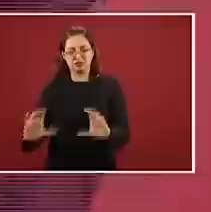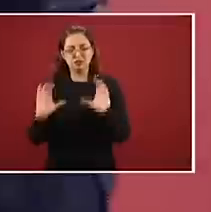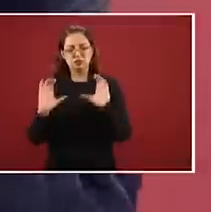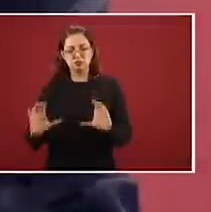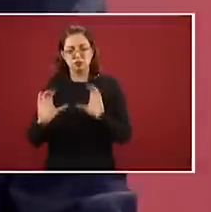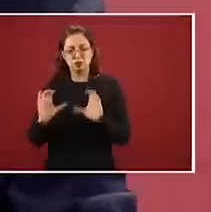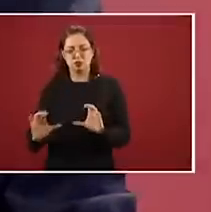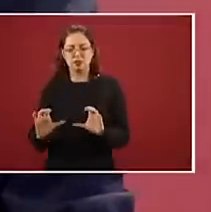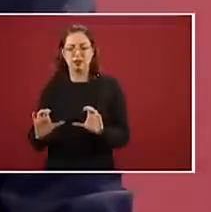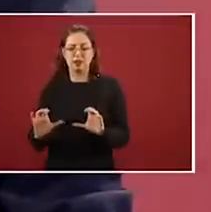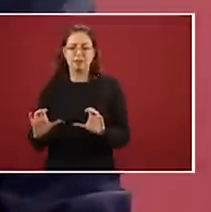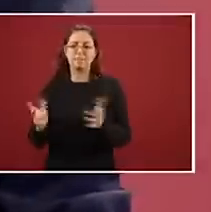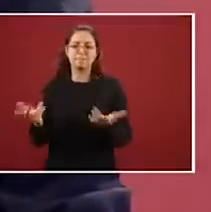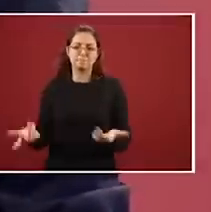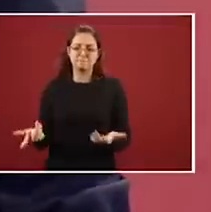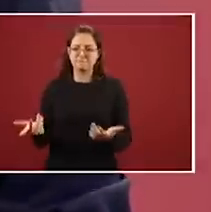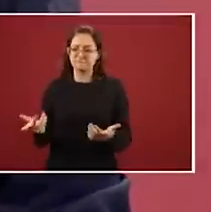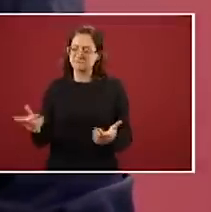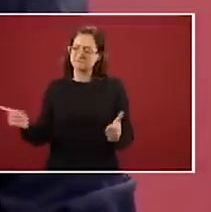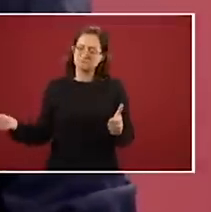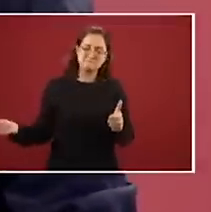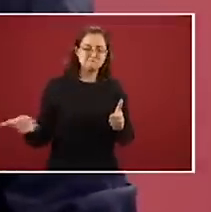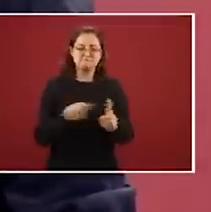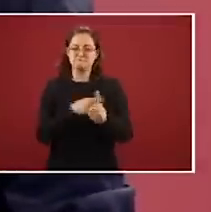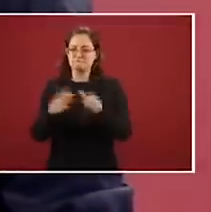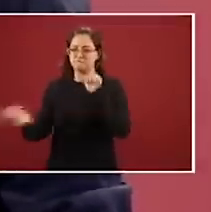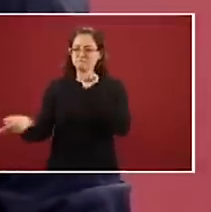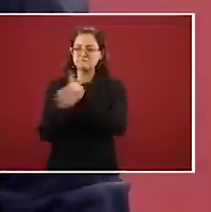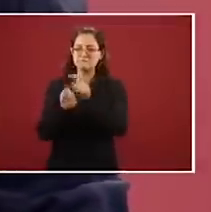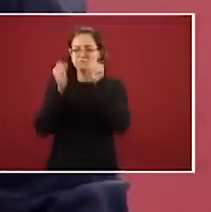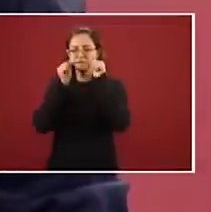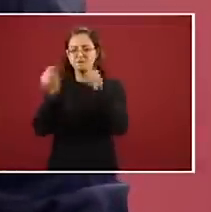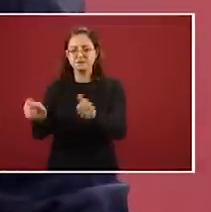y en el primer nivel de atención médica.